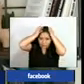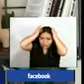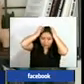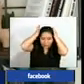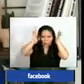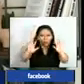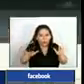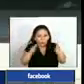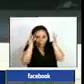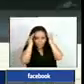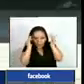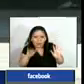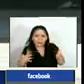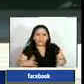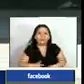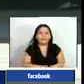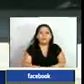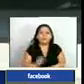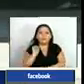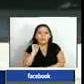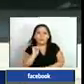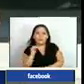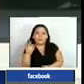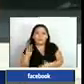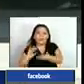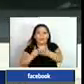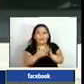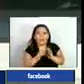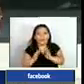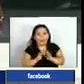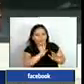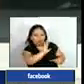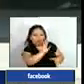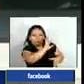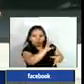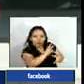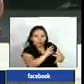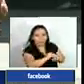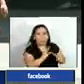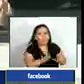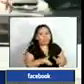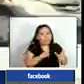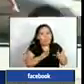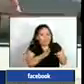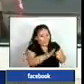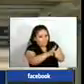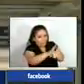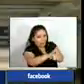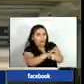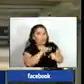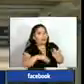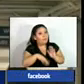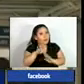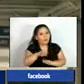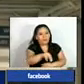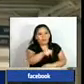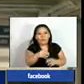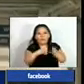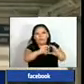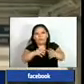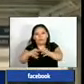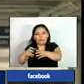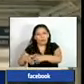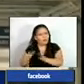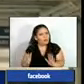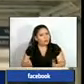sobre cómo se desarrolla. Esto a pesar que la comunidad afroestadounidense ha sido golpeada por el virus mucho más que las otras. Las